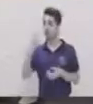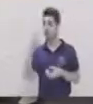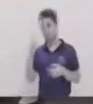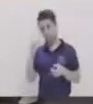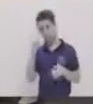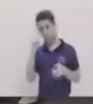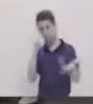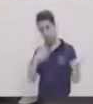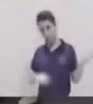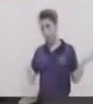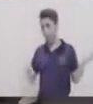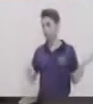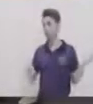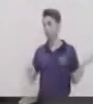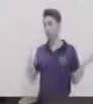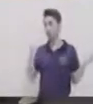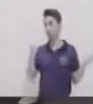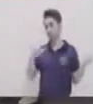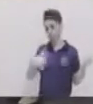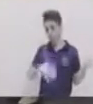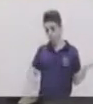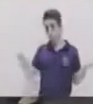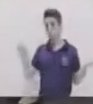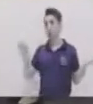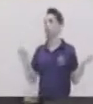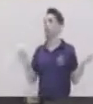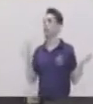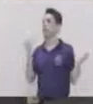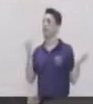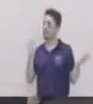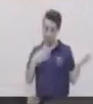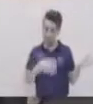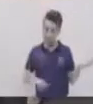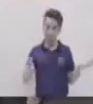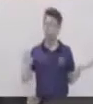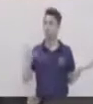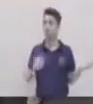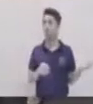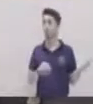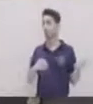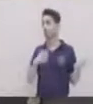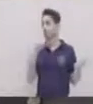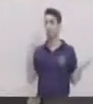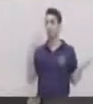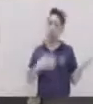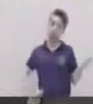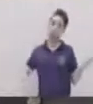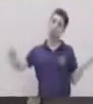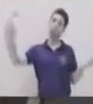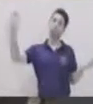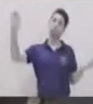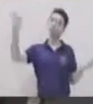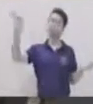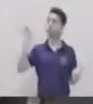Una vez más, amarillo, azul, verde y